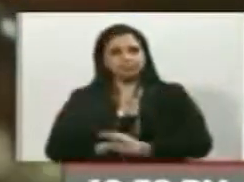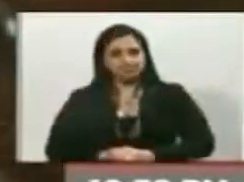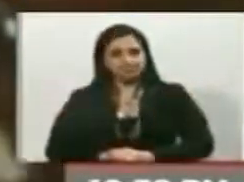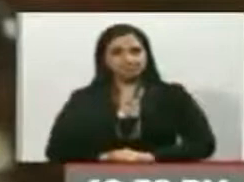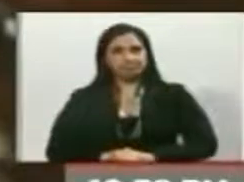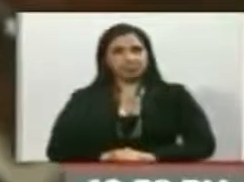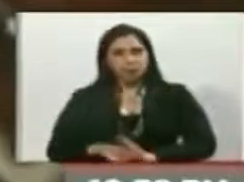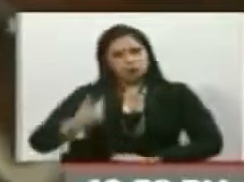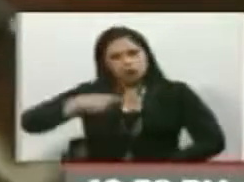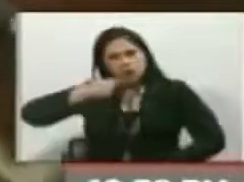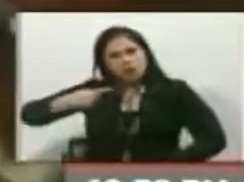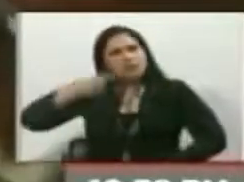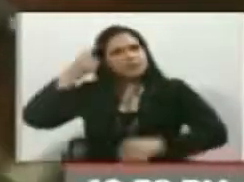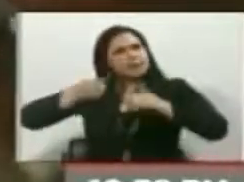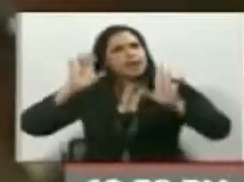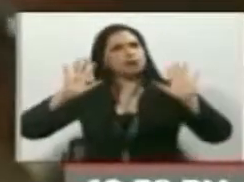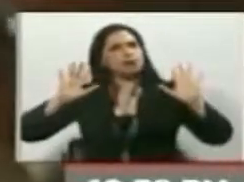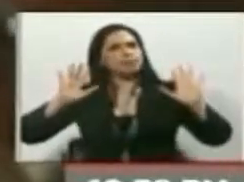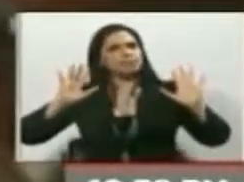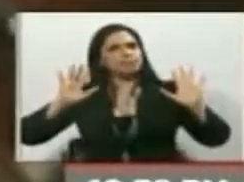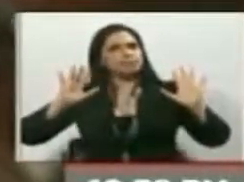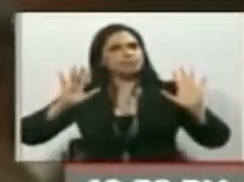Yo les voy a decir algo.